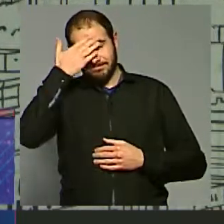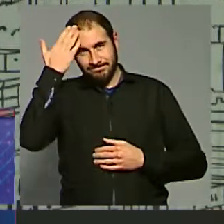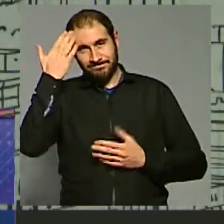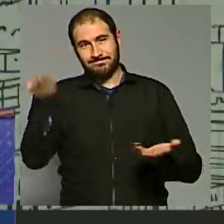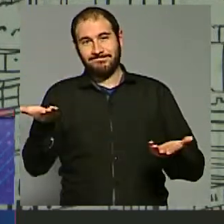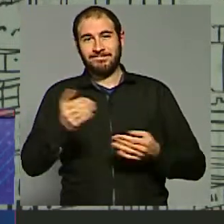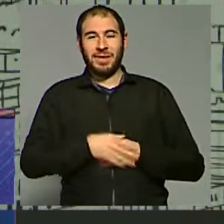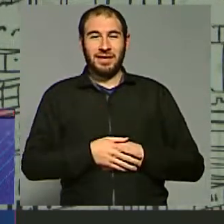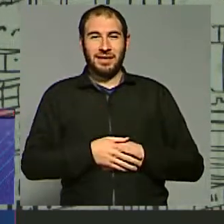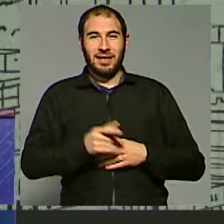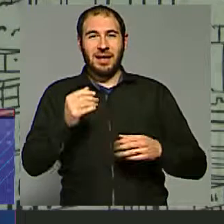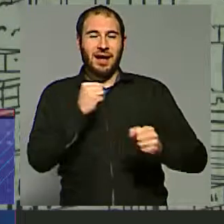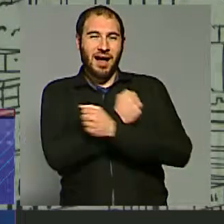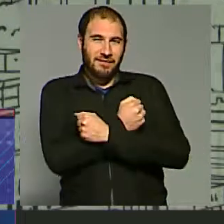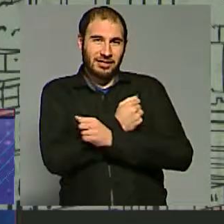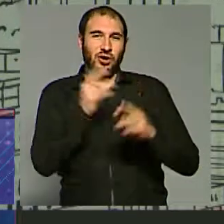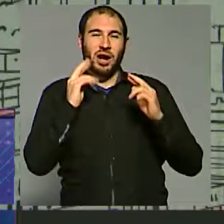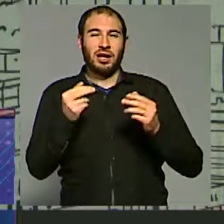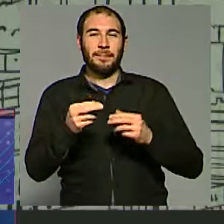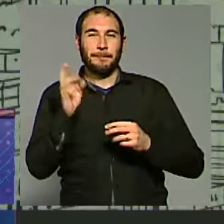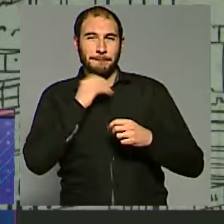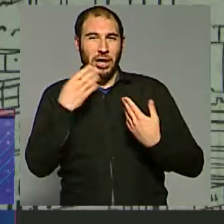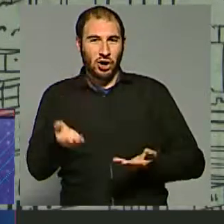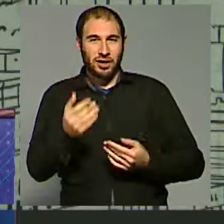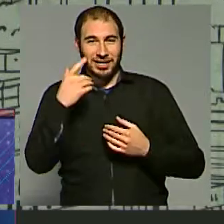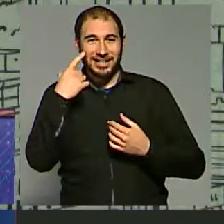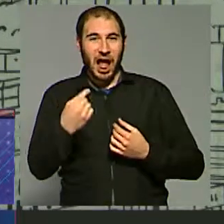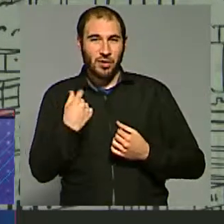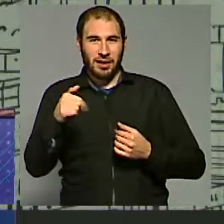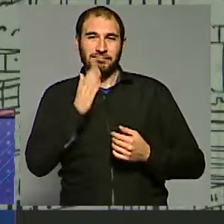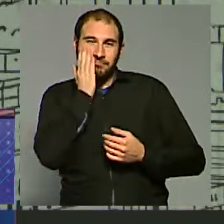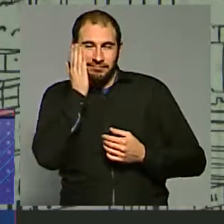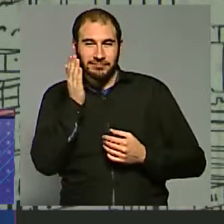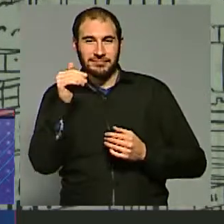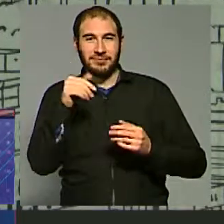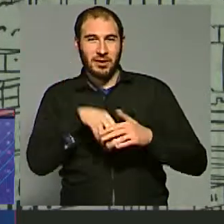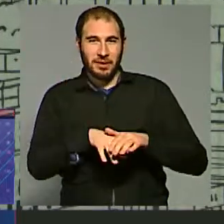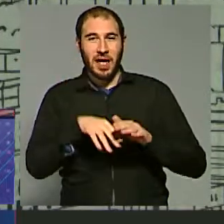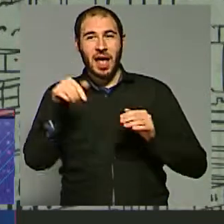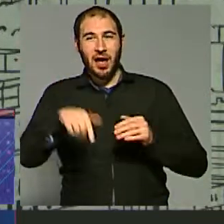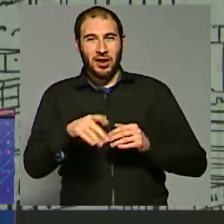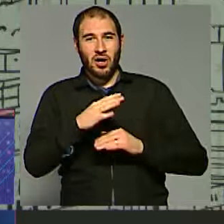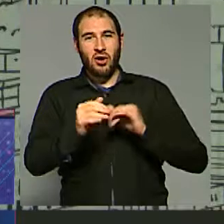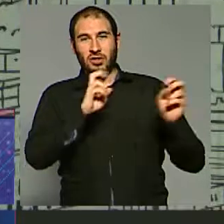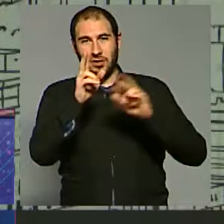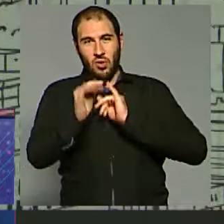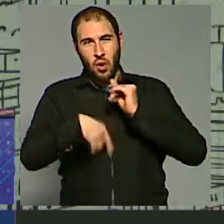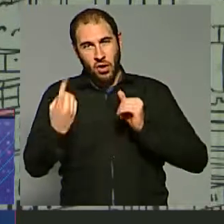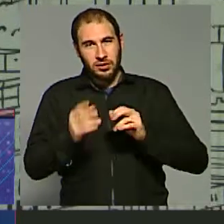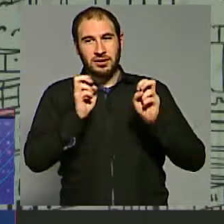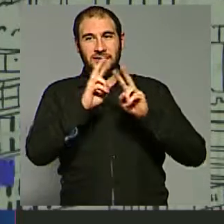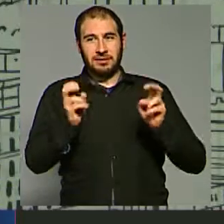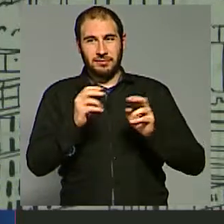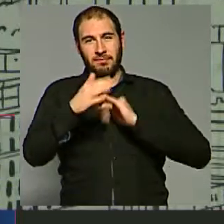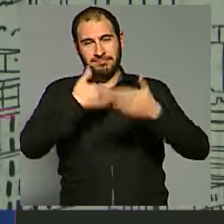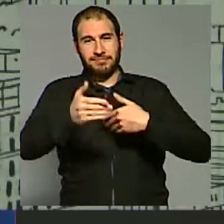enfermucha, así que le mandamos un fuerte abrazo, que se recupere pronto, Claudia, que está en cama. Nosotros ahora pasamos a otros títulos que tienen que